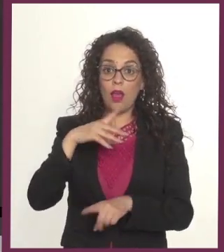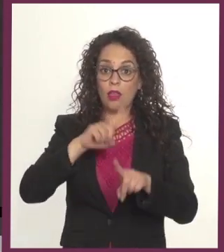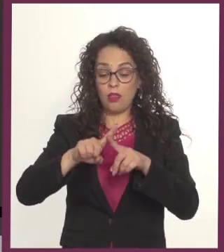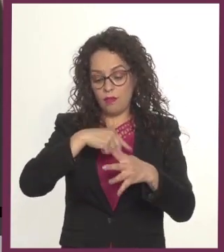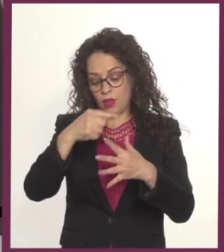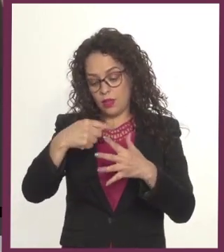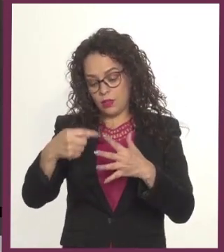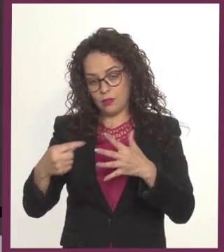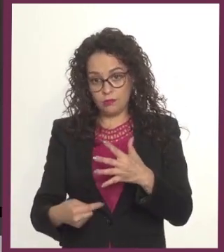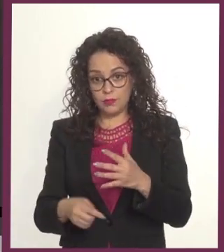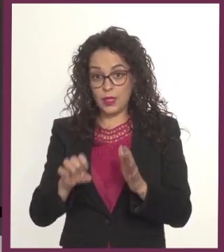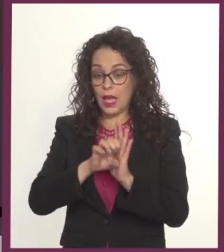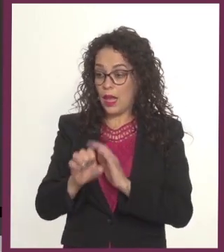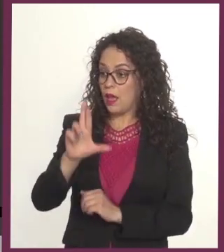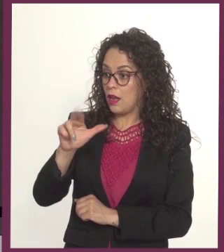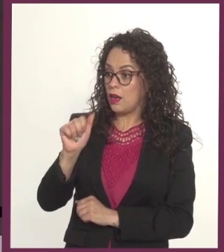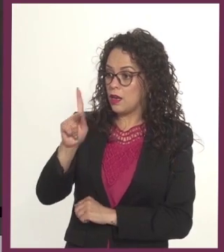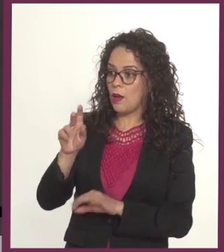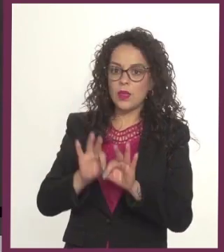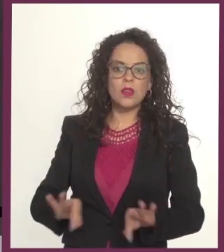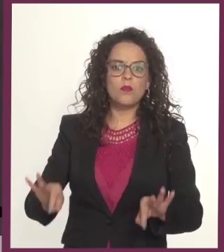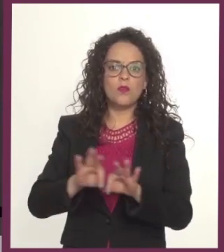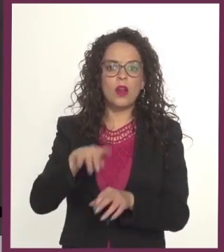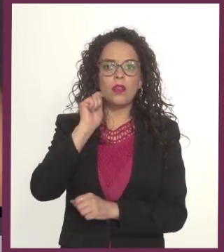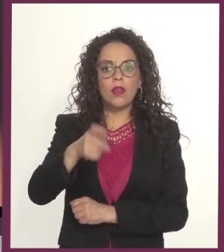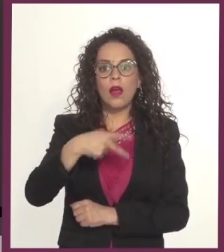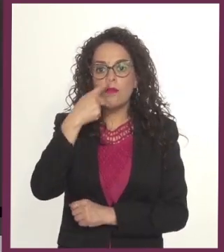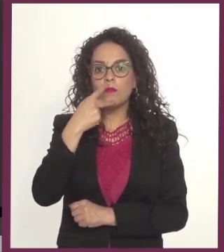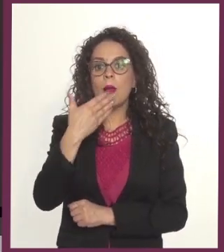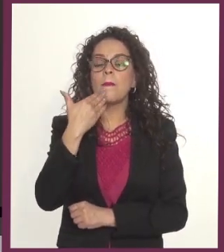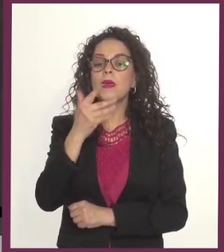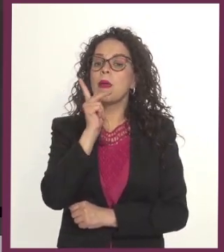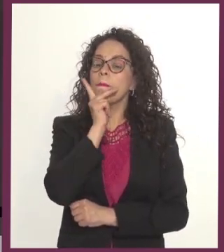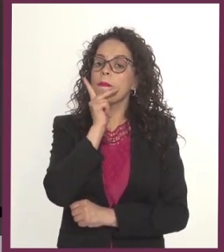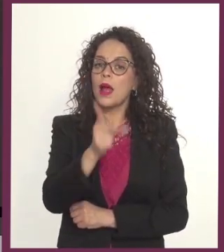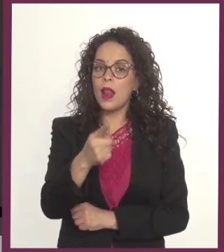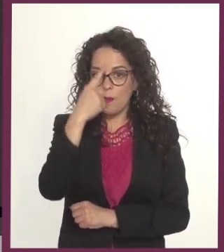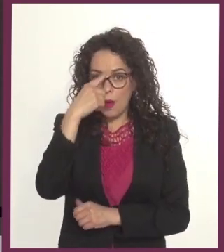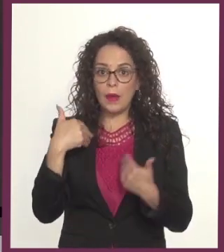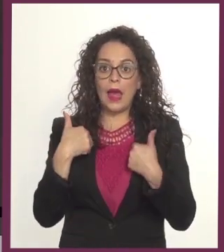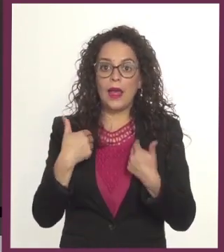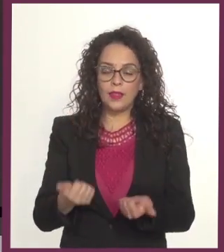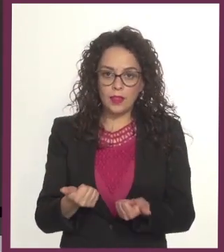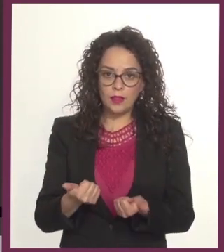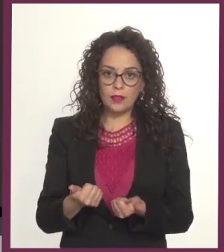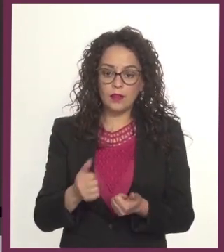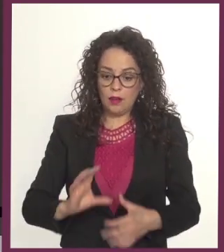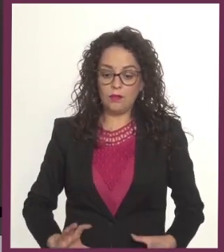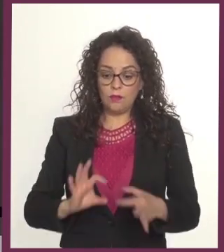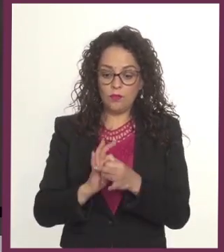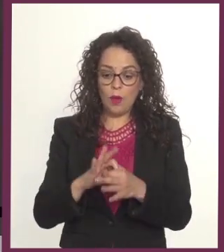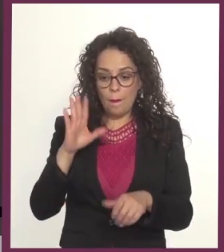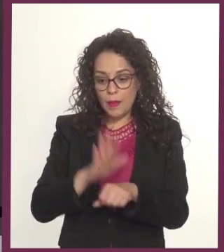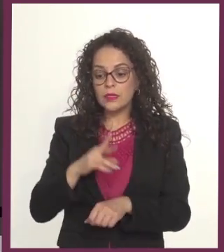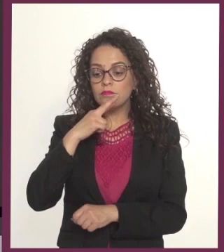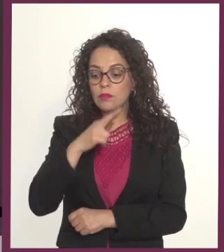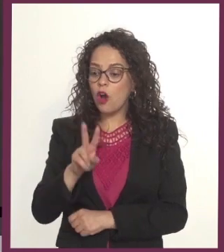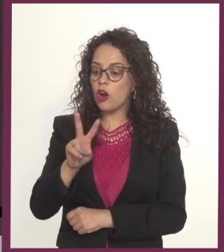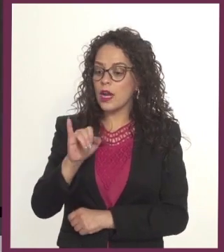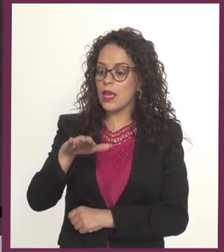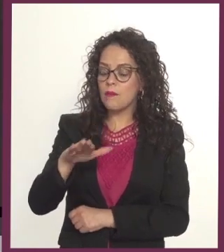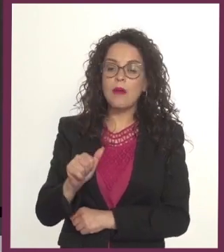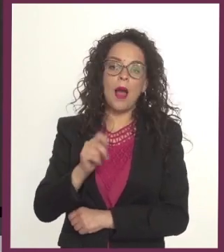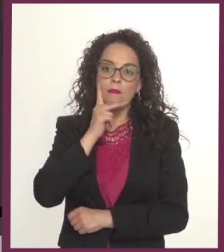facetas importantes. En el rap, por ejemplo, algo bien importante es que pronuncies bien las palabras y que busques las palabras que rimen mejor.